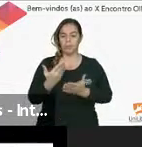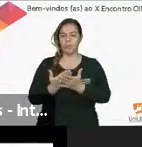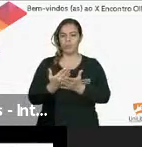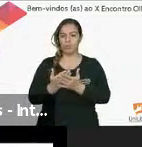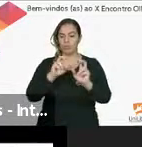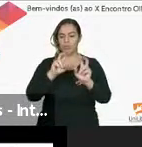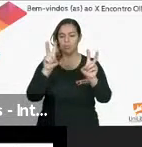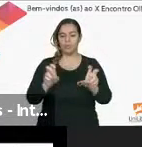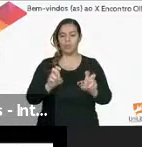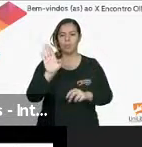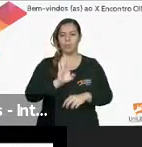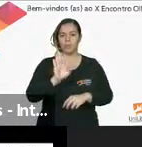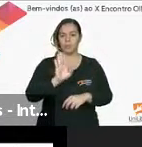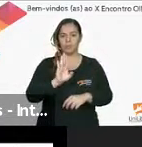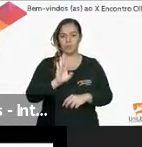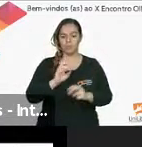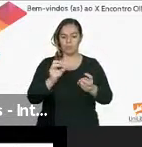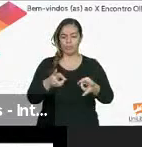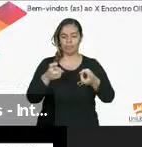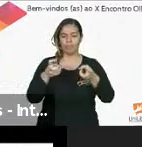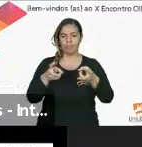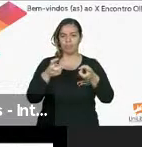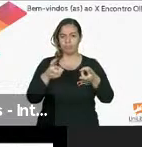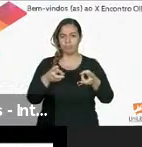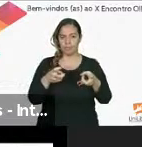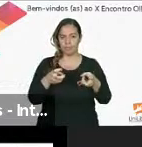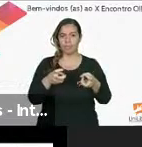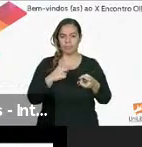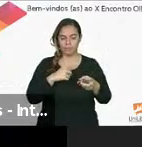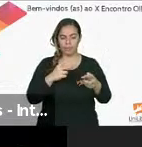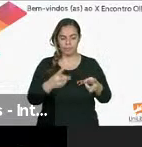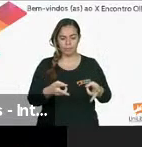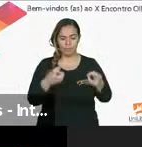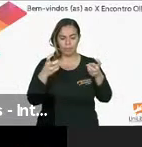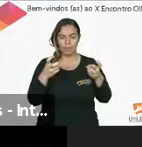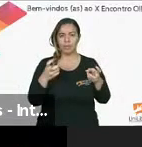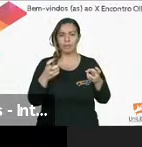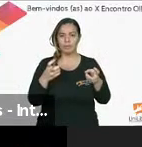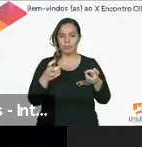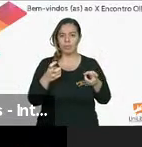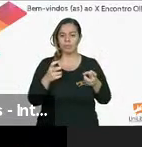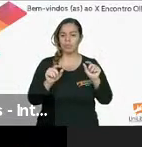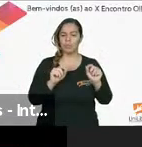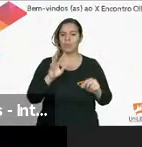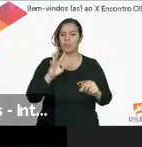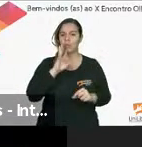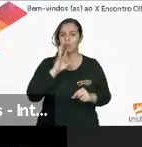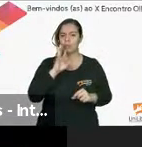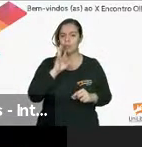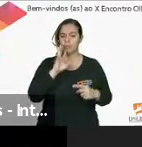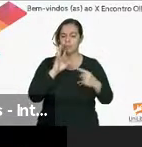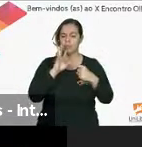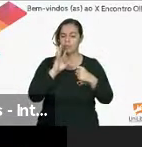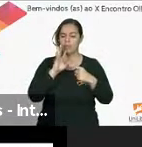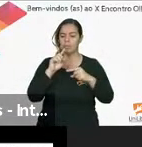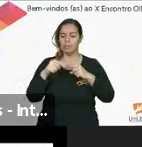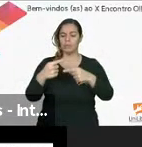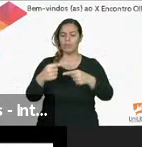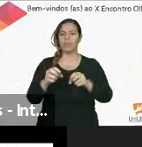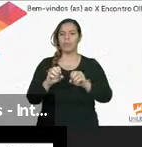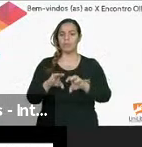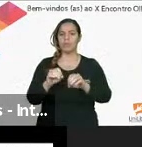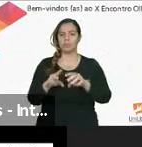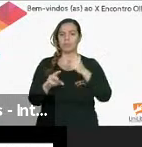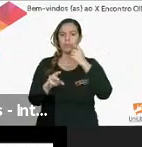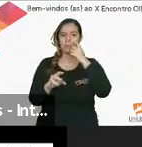biología de la percepción. Ah, percepción, conocer, conocer, educación, son